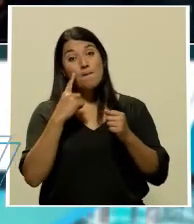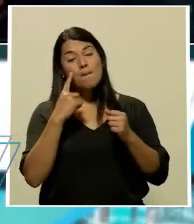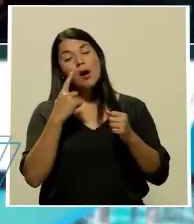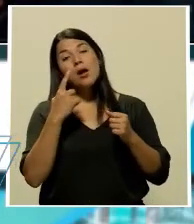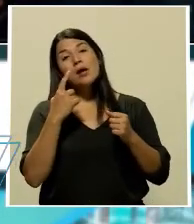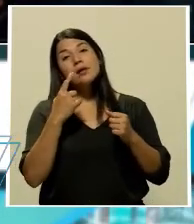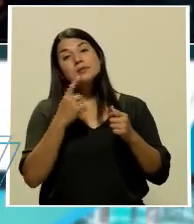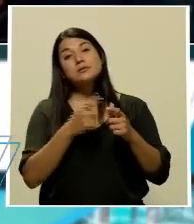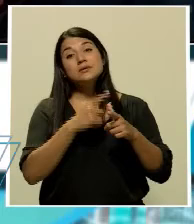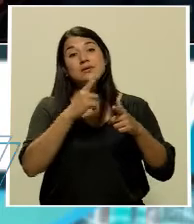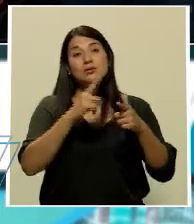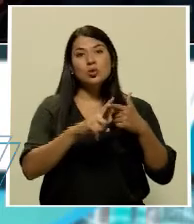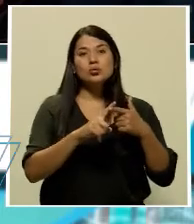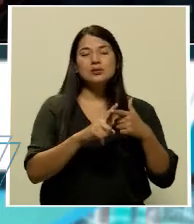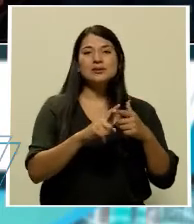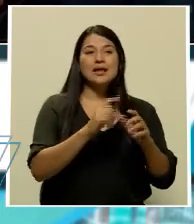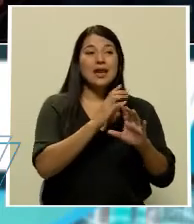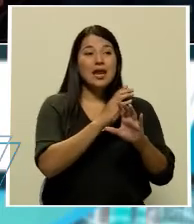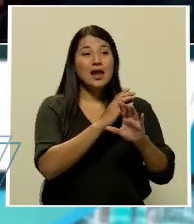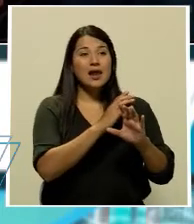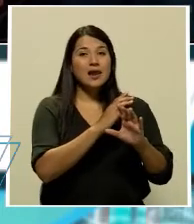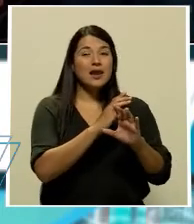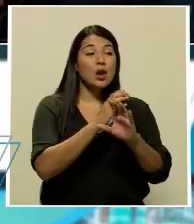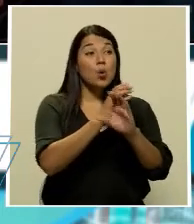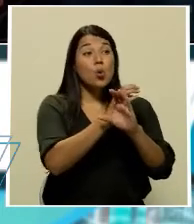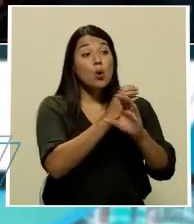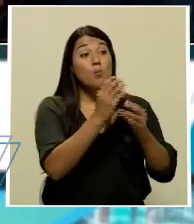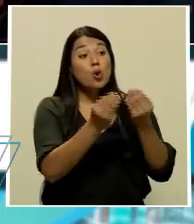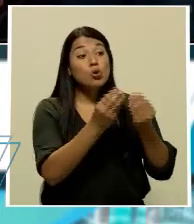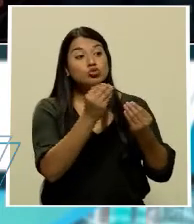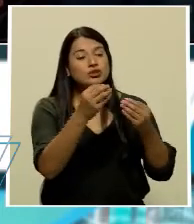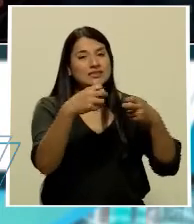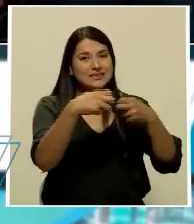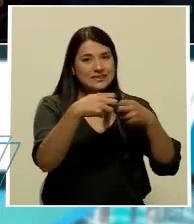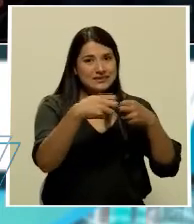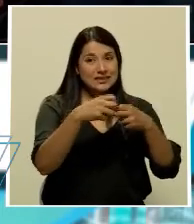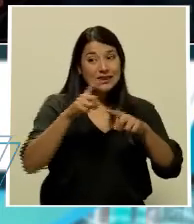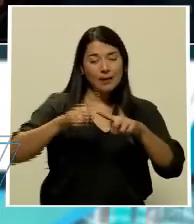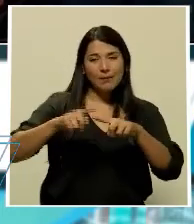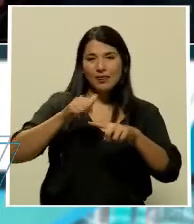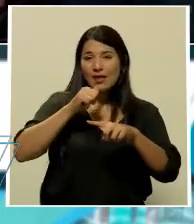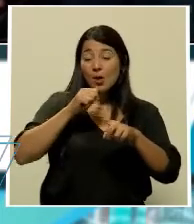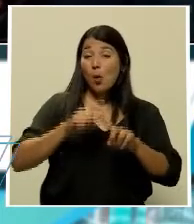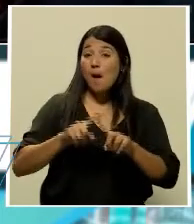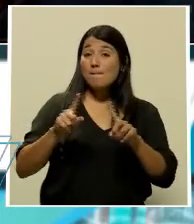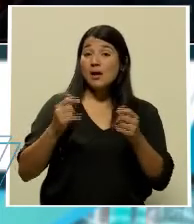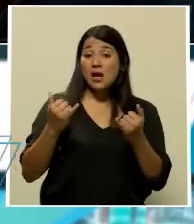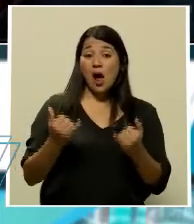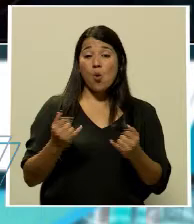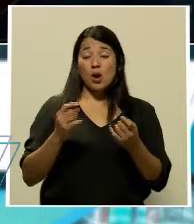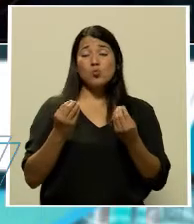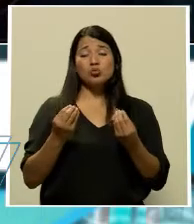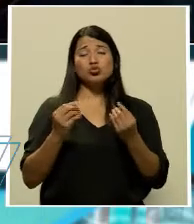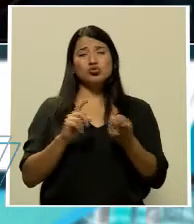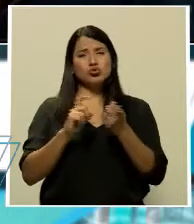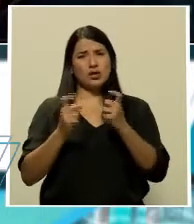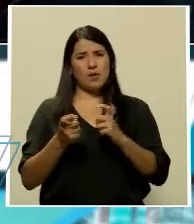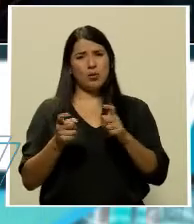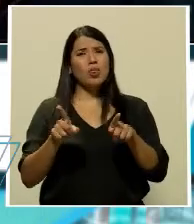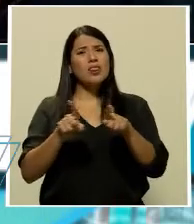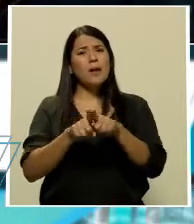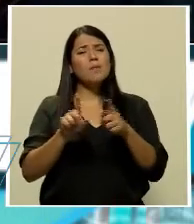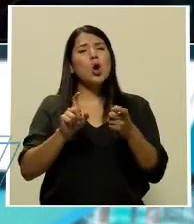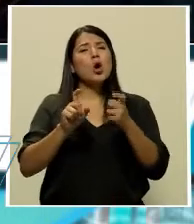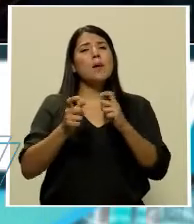pasa por lo hidro. Pero el patrón de consumo cambió y cambió también la tecnología.